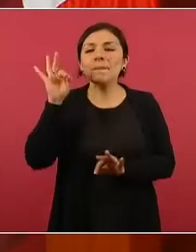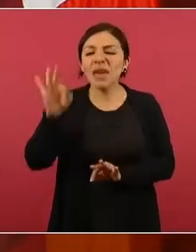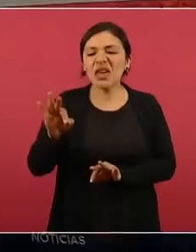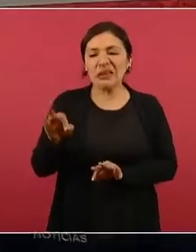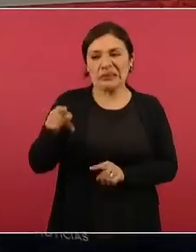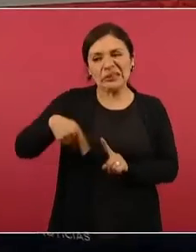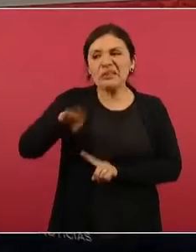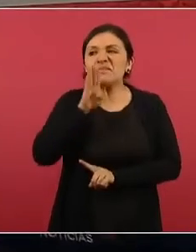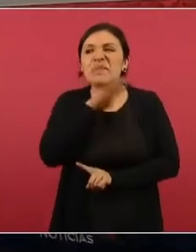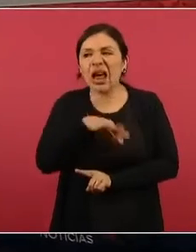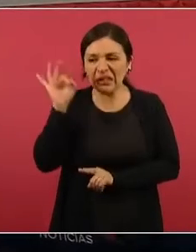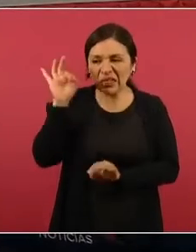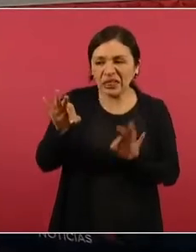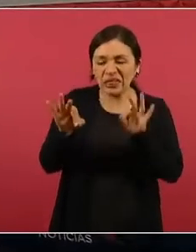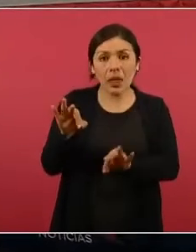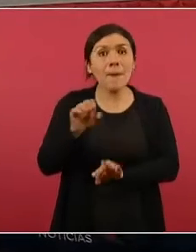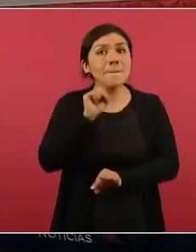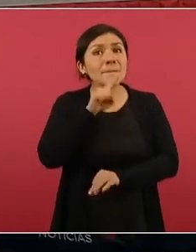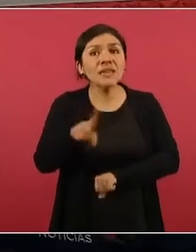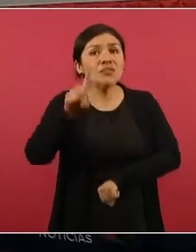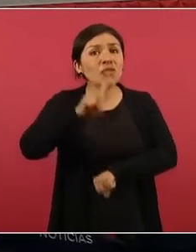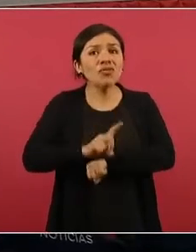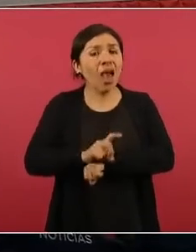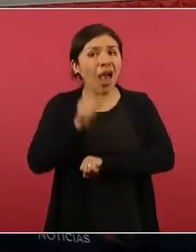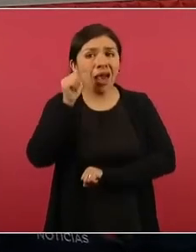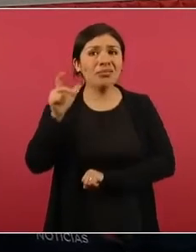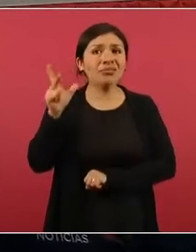detenciones el mismo día de la elección